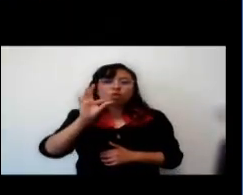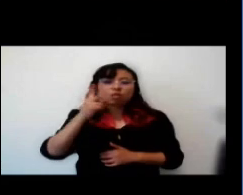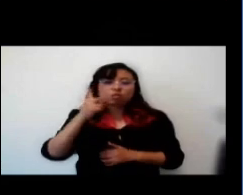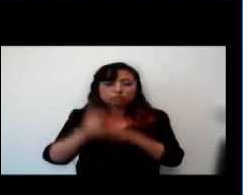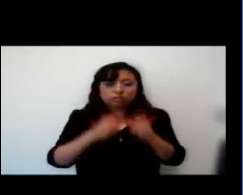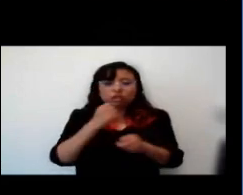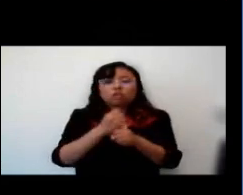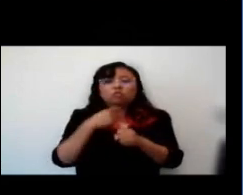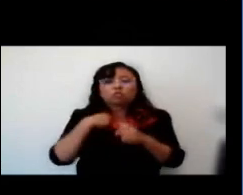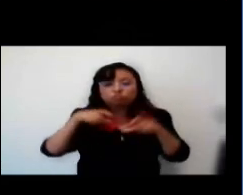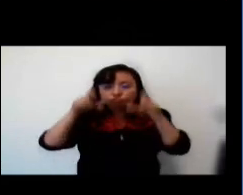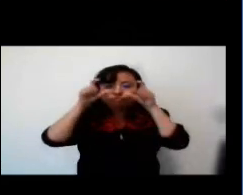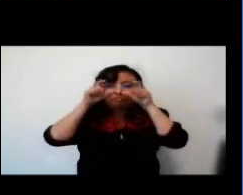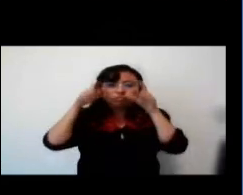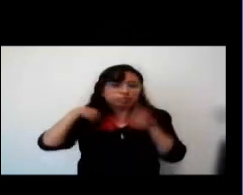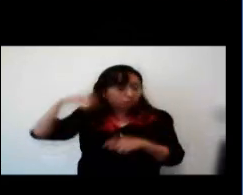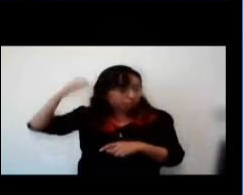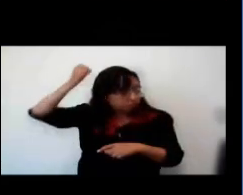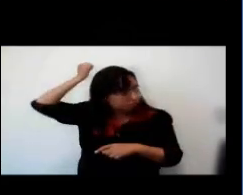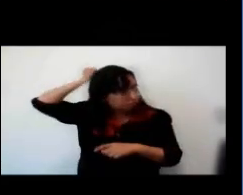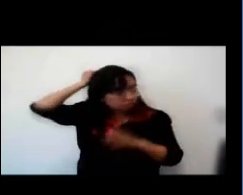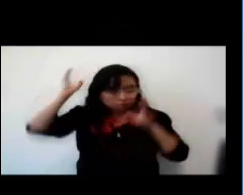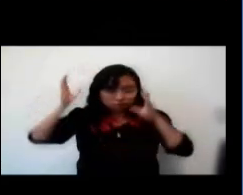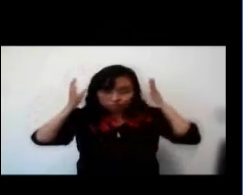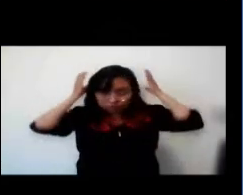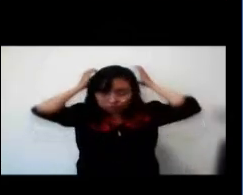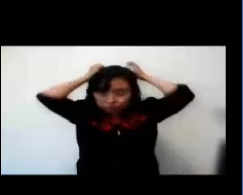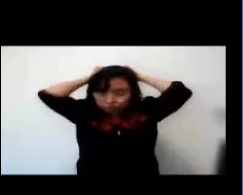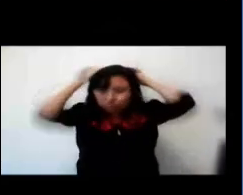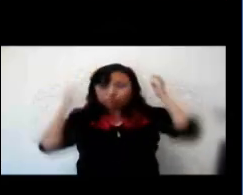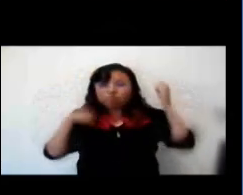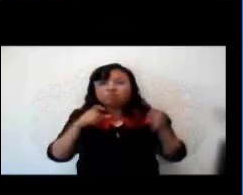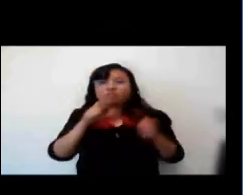hispana y vengo con una colita de caballo y blusa blanca.